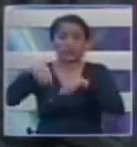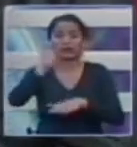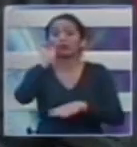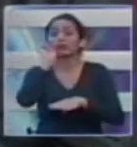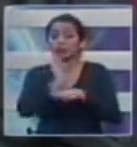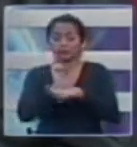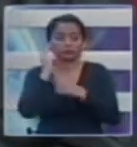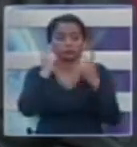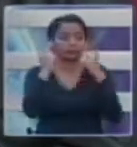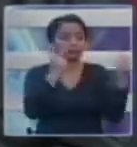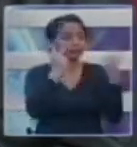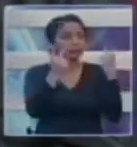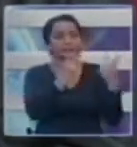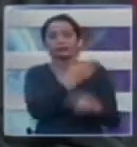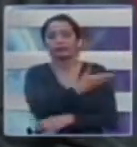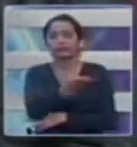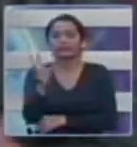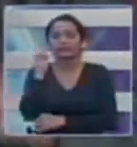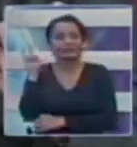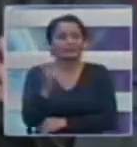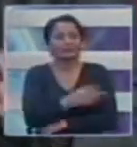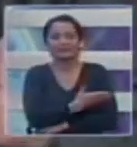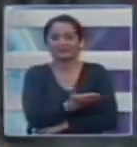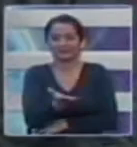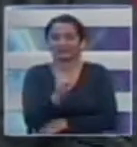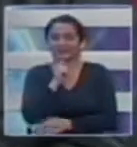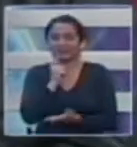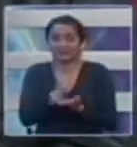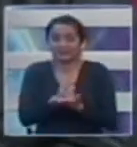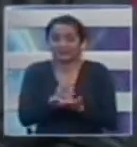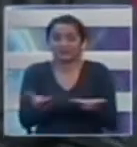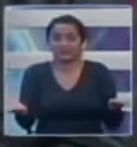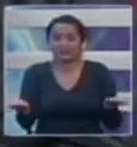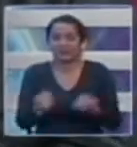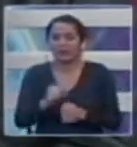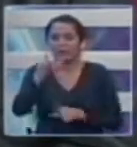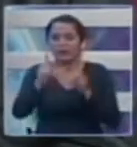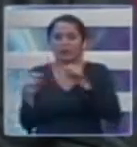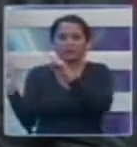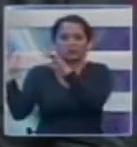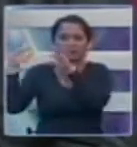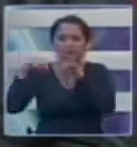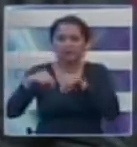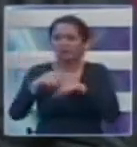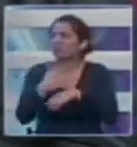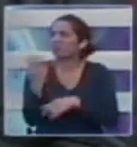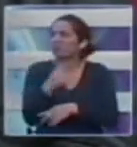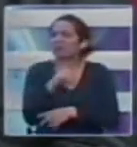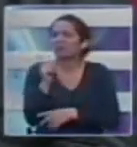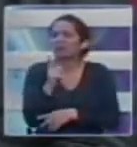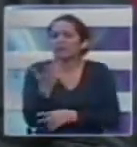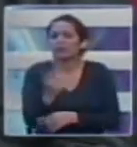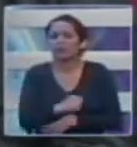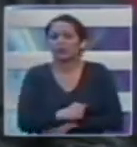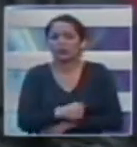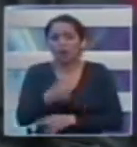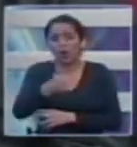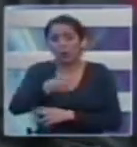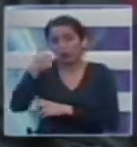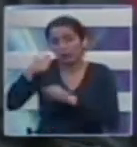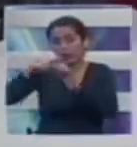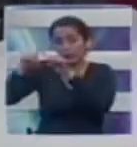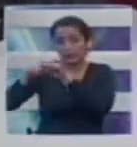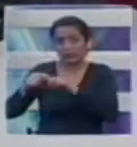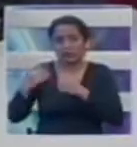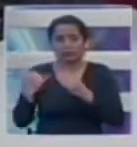30,000 turistas, y además la calidad de turistas que vienen son delegaciones de más de